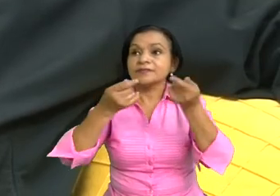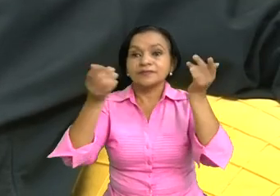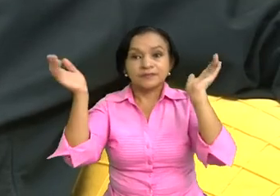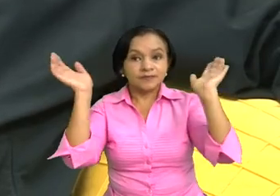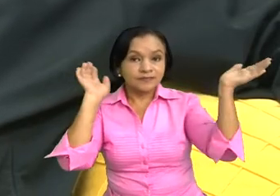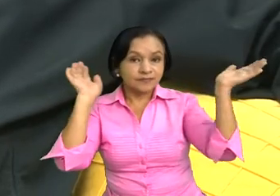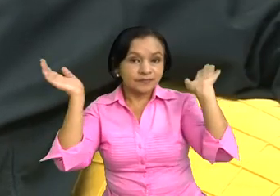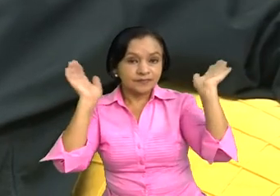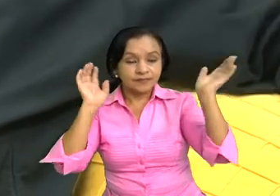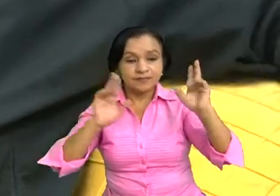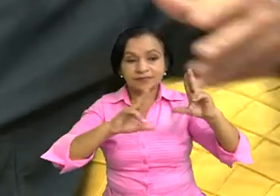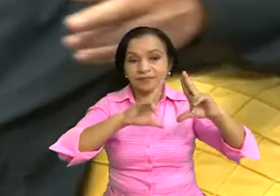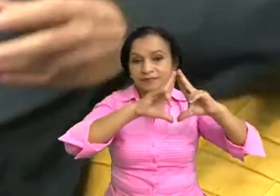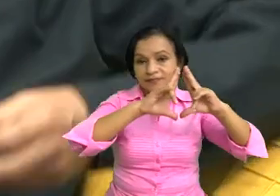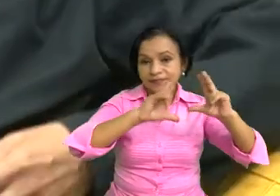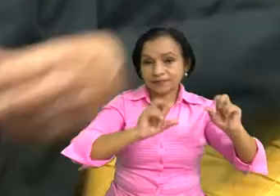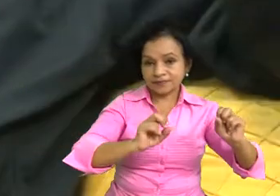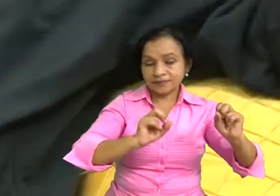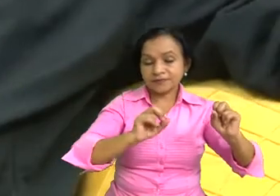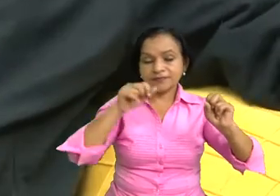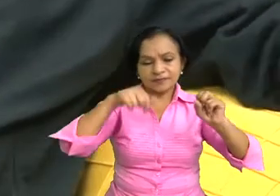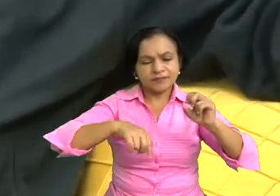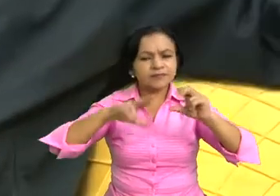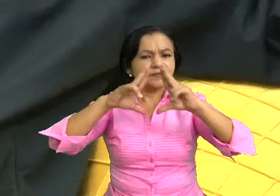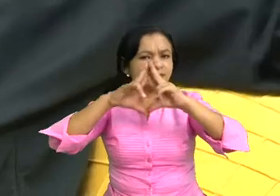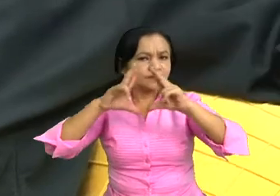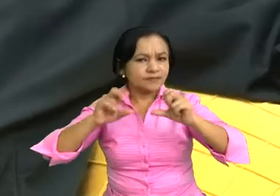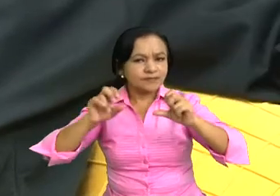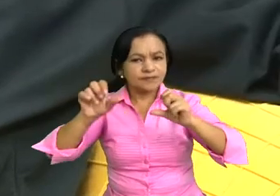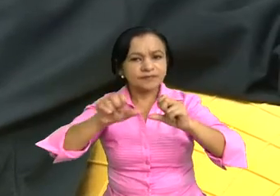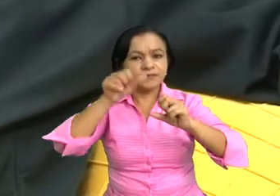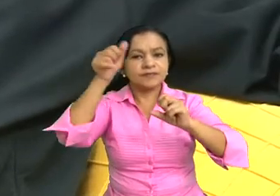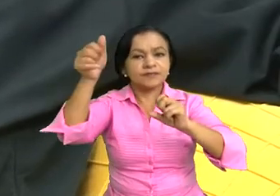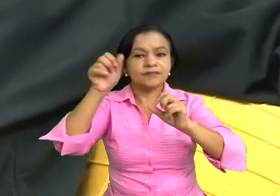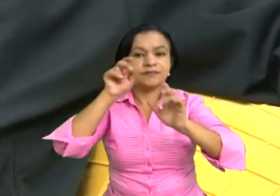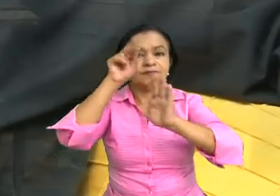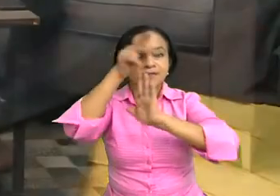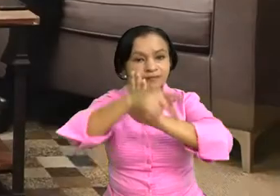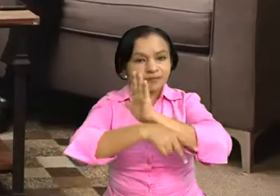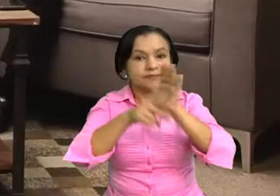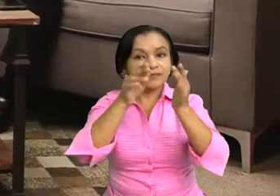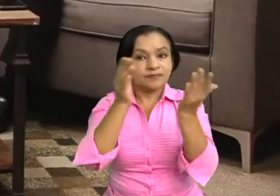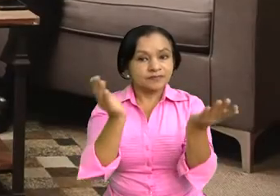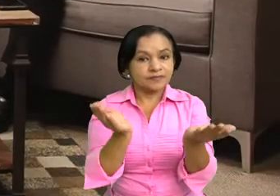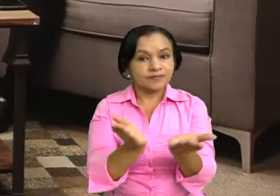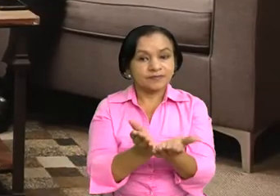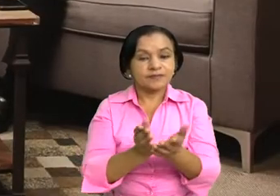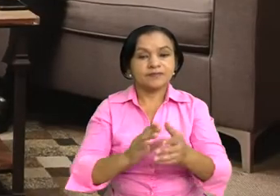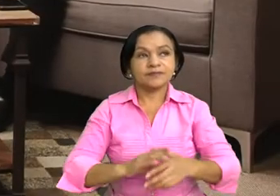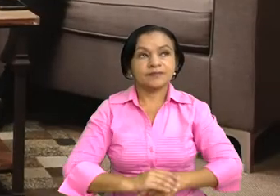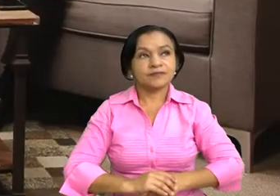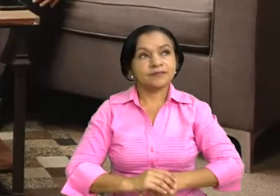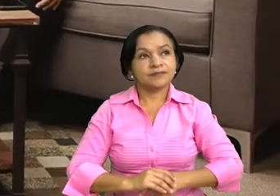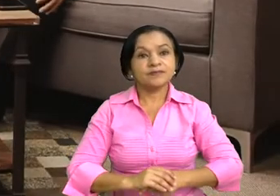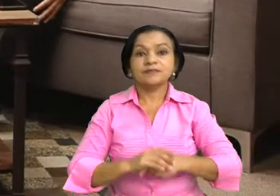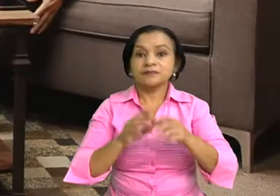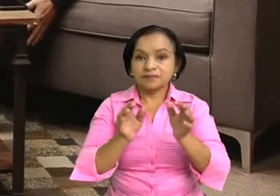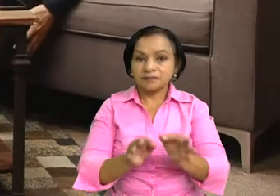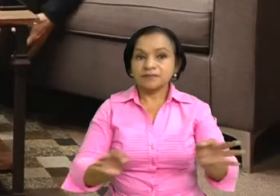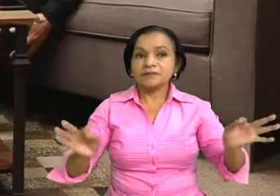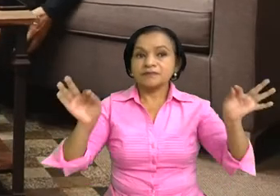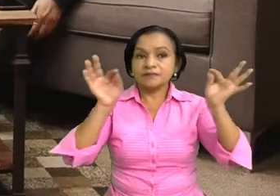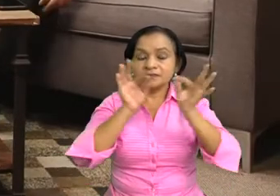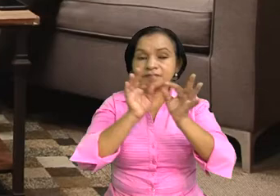a través de Nicaragua y desde Nicaragua hacia el resto del mundo. Y es muy importante ese aspecto dentro de esa dinámica. Vimos